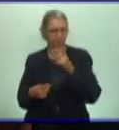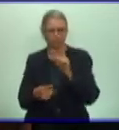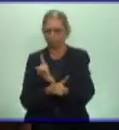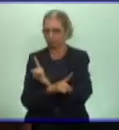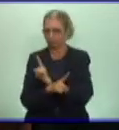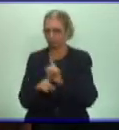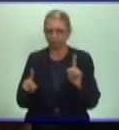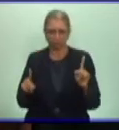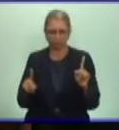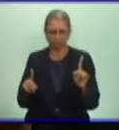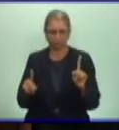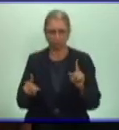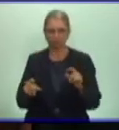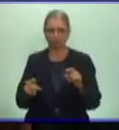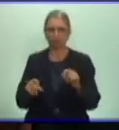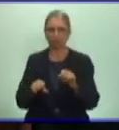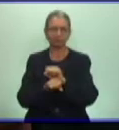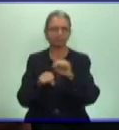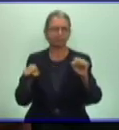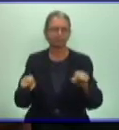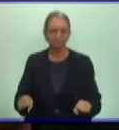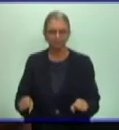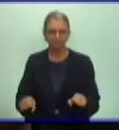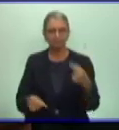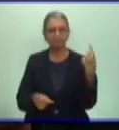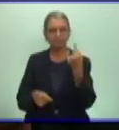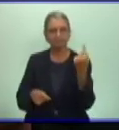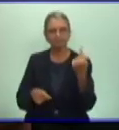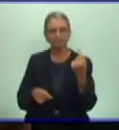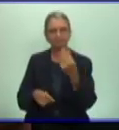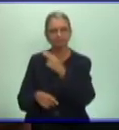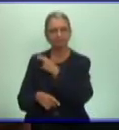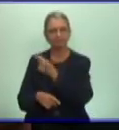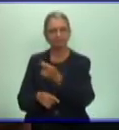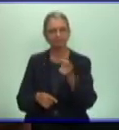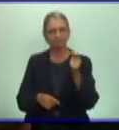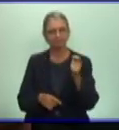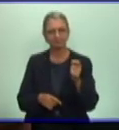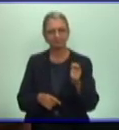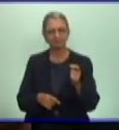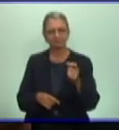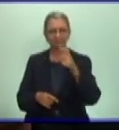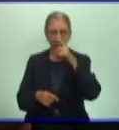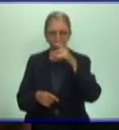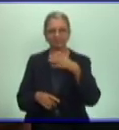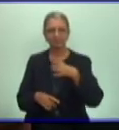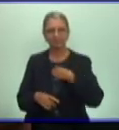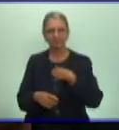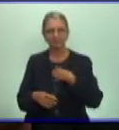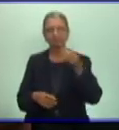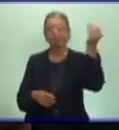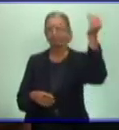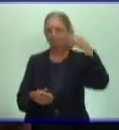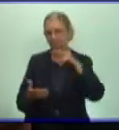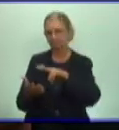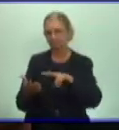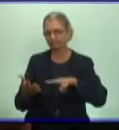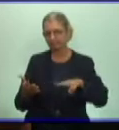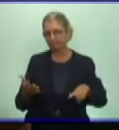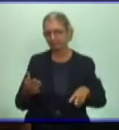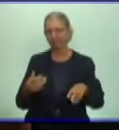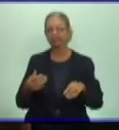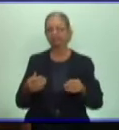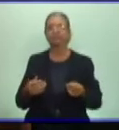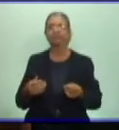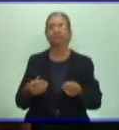Sistema Nacional de Educación, que nuestros niños tienen que saber leer, porque nos sirve para todos, para orientarnos en